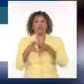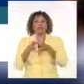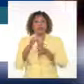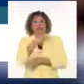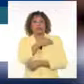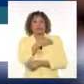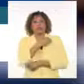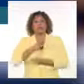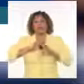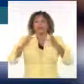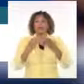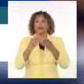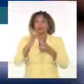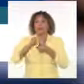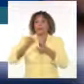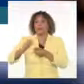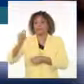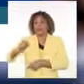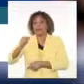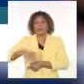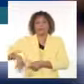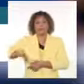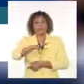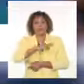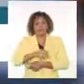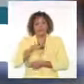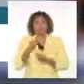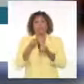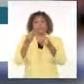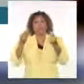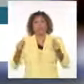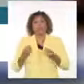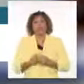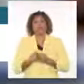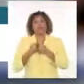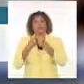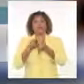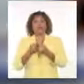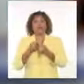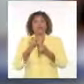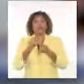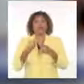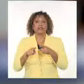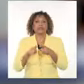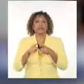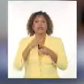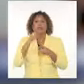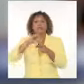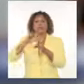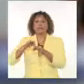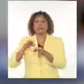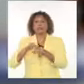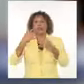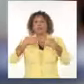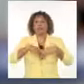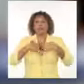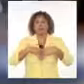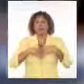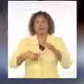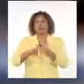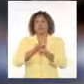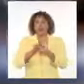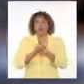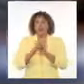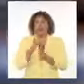campesinos del Cañón del Micay, se les entregará el poder en la región, semillas de producción lícita y atención social